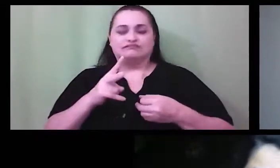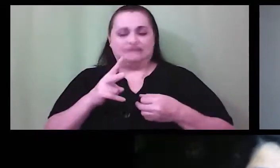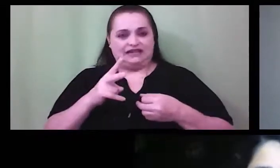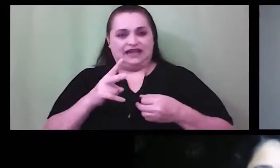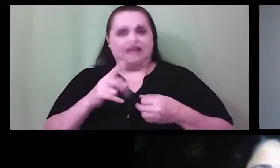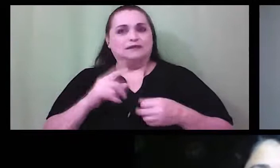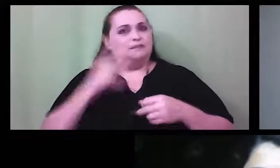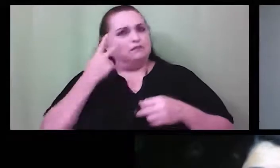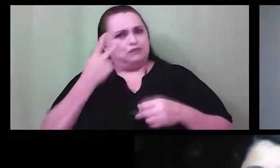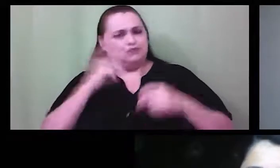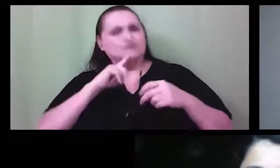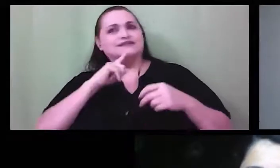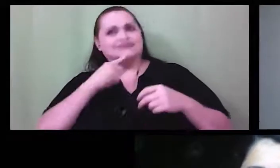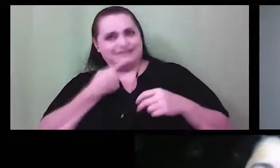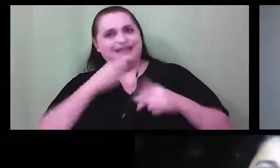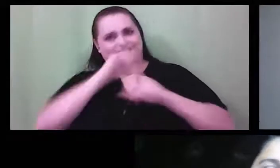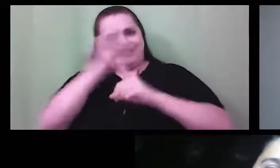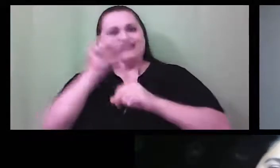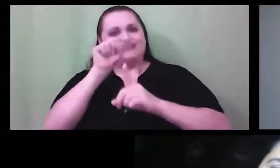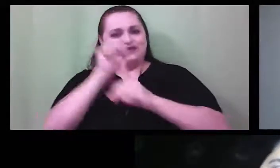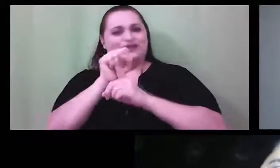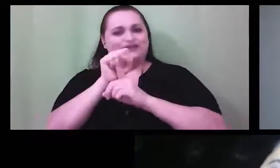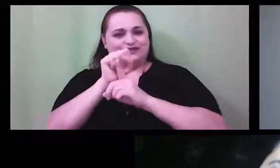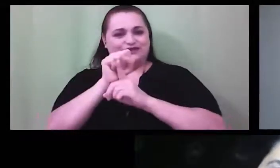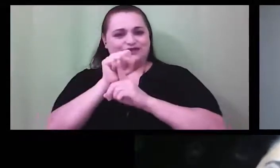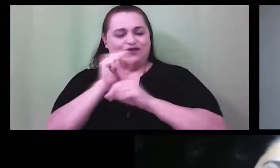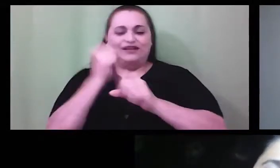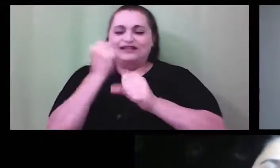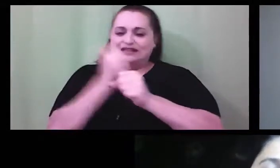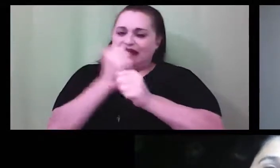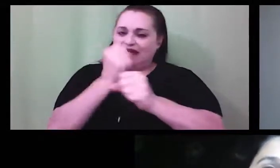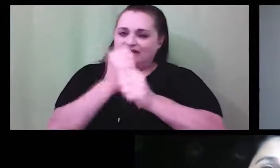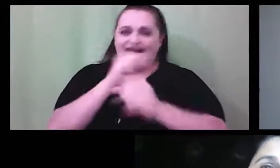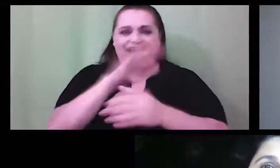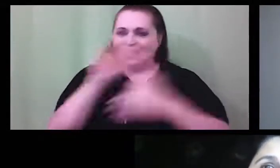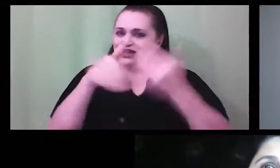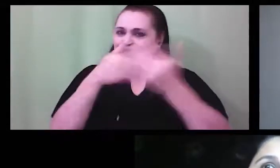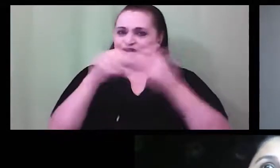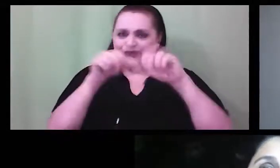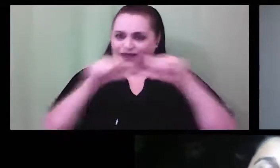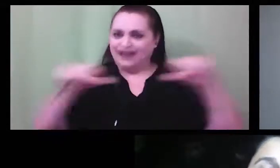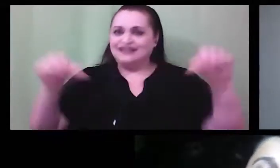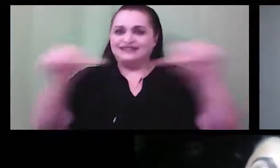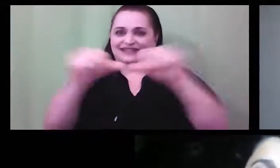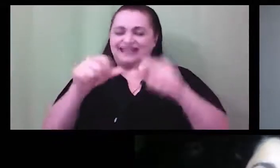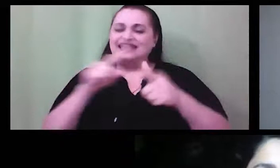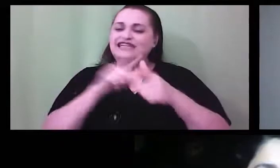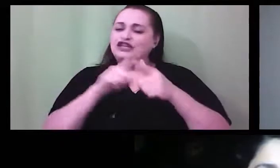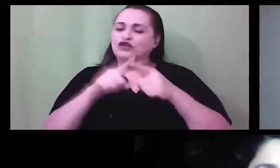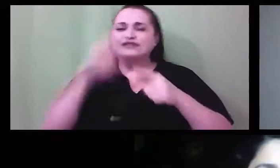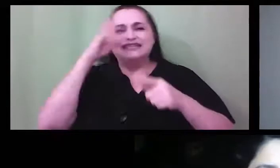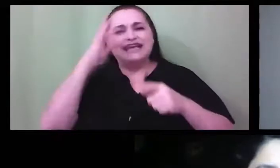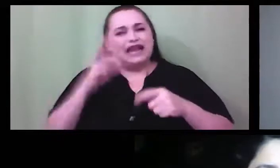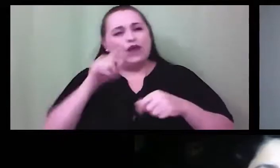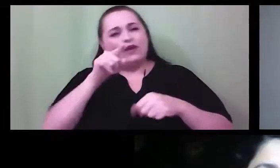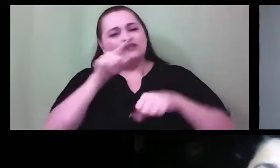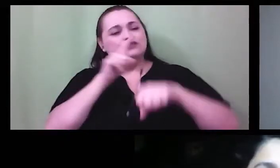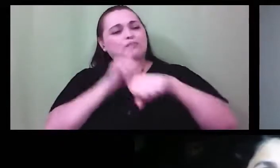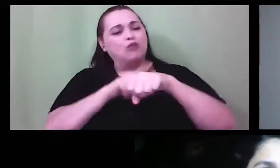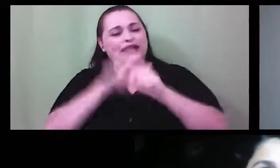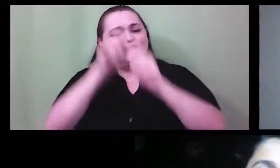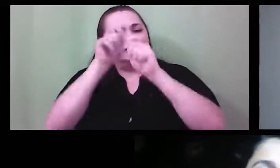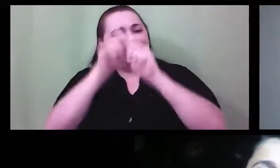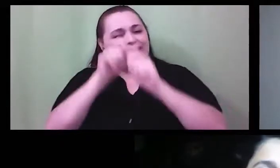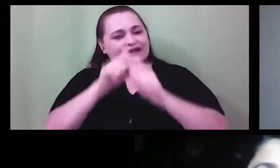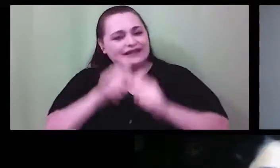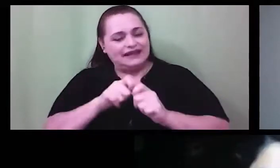serio, ¿verdad? Digamos, la situación y se trabaja en todo eso. Entonces, creo que son esos momentos, esos detalles que yo